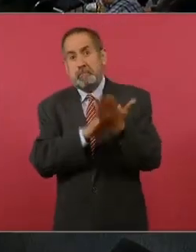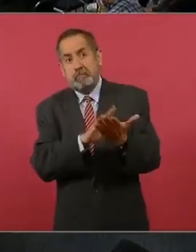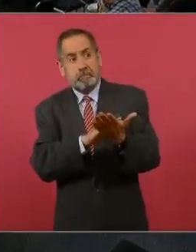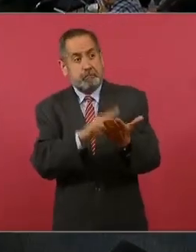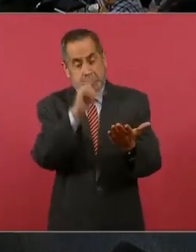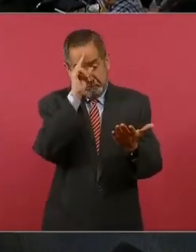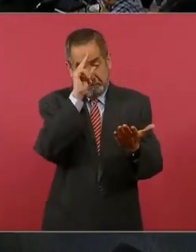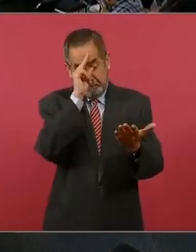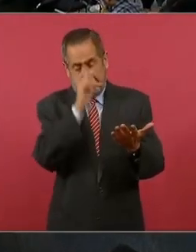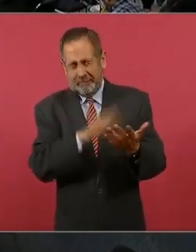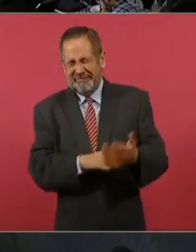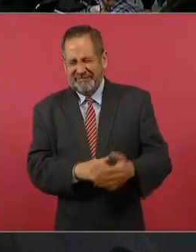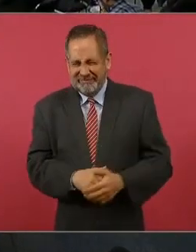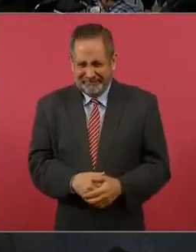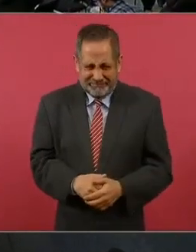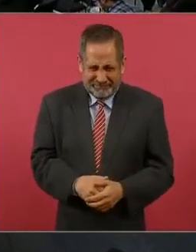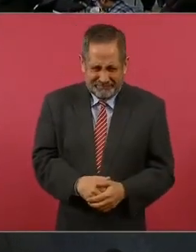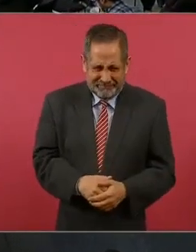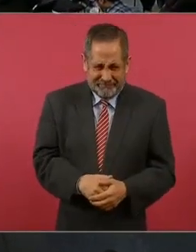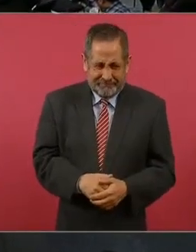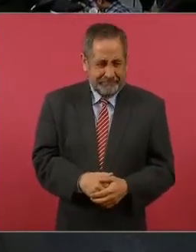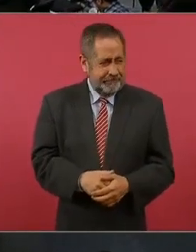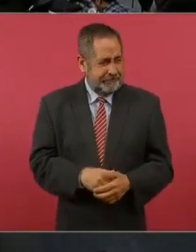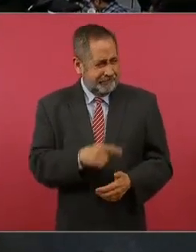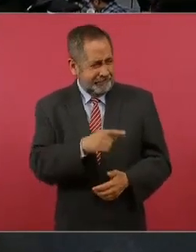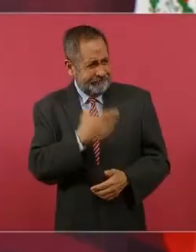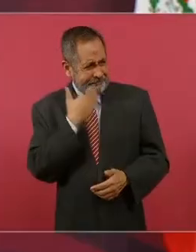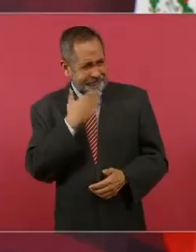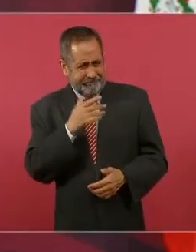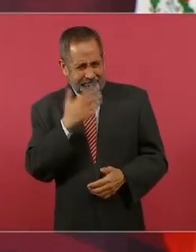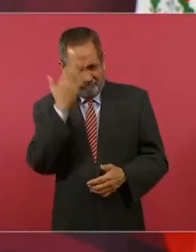buenísimos, muy buenos técnicos.